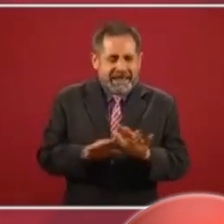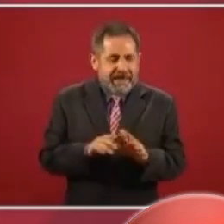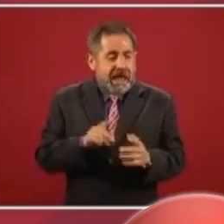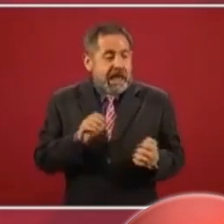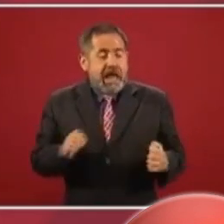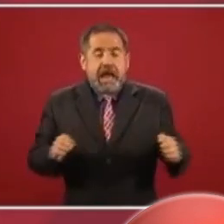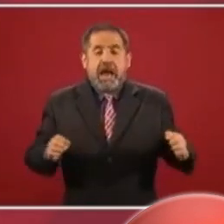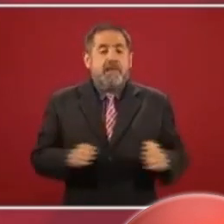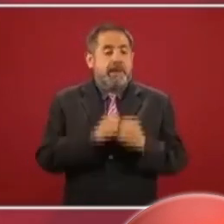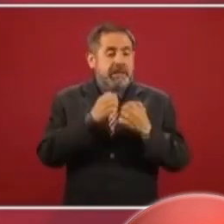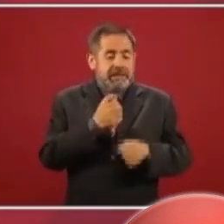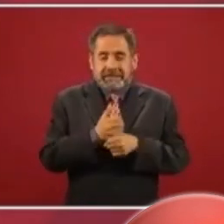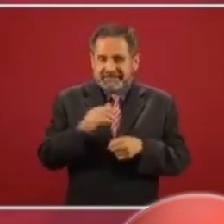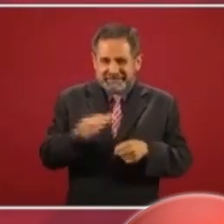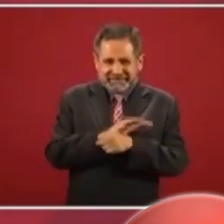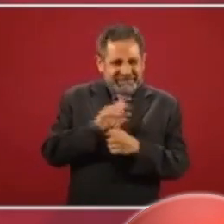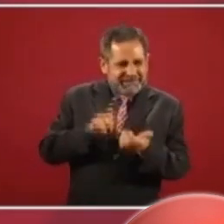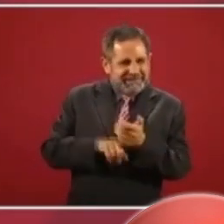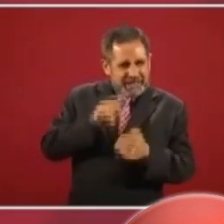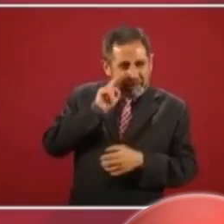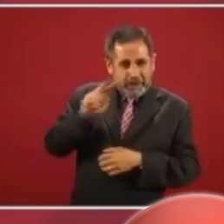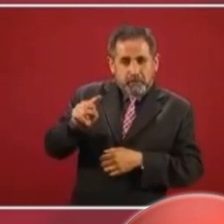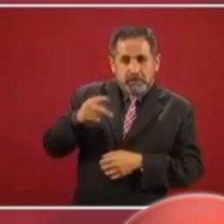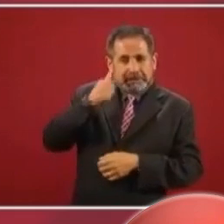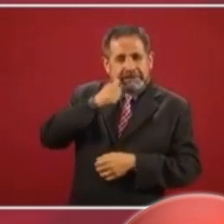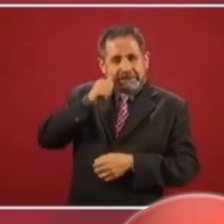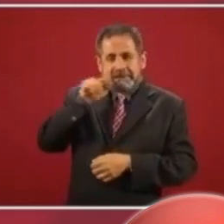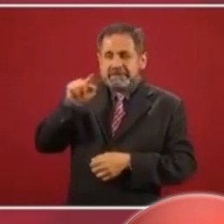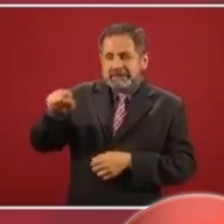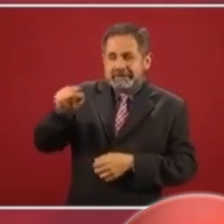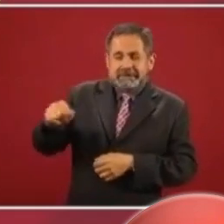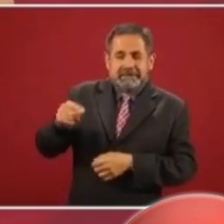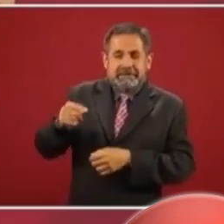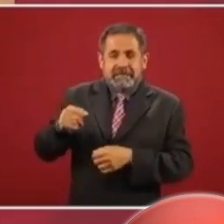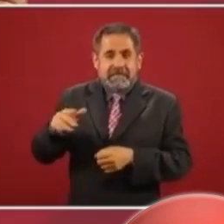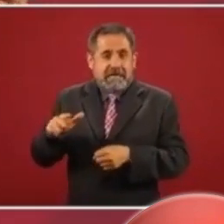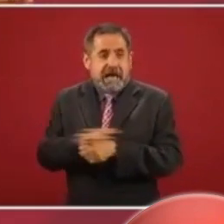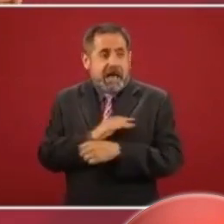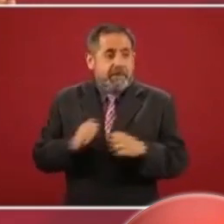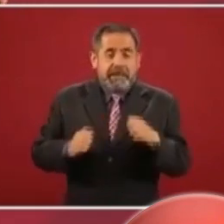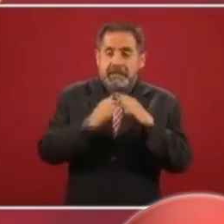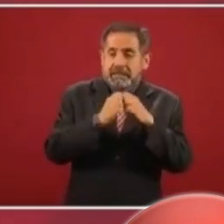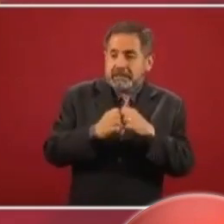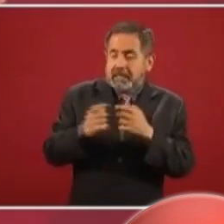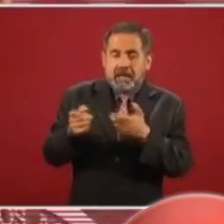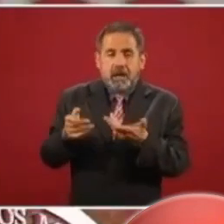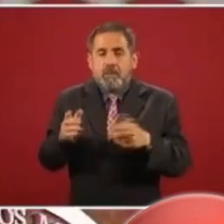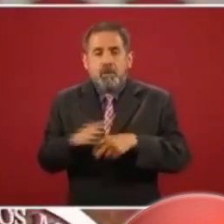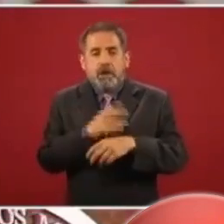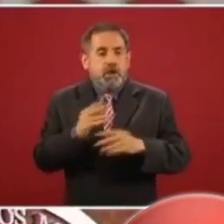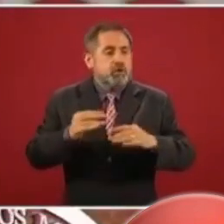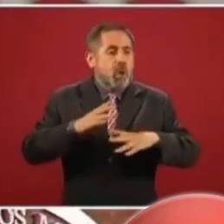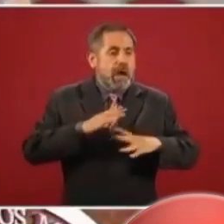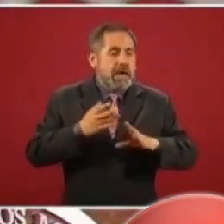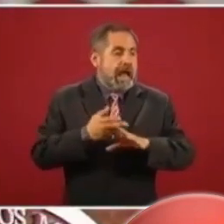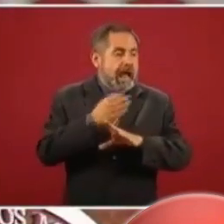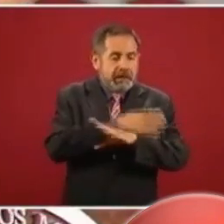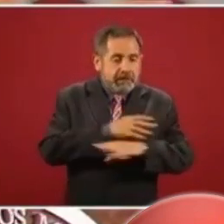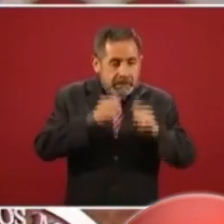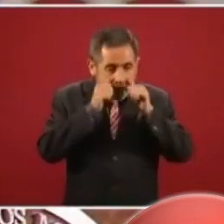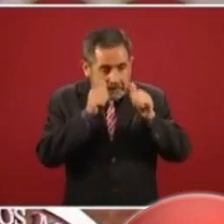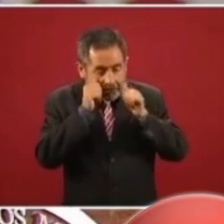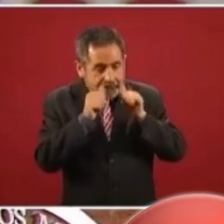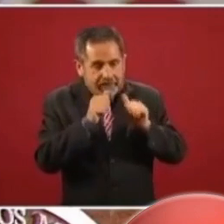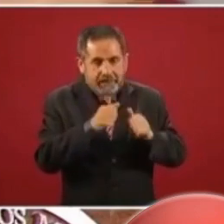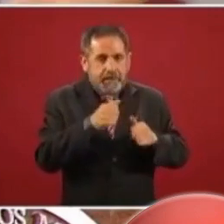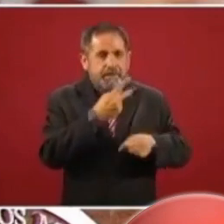urgencias saturadas en el tercer nivel o en el segundo nivel parten de que no tenemos la capacidad de atenderlos en el